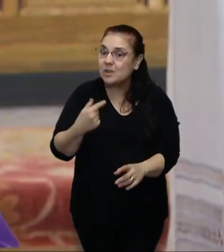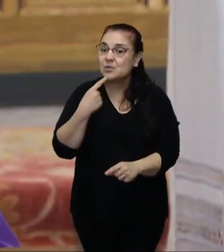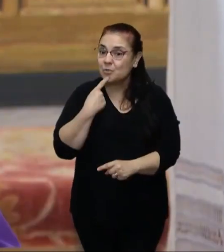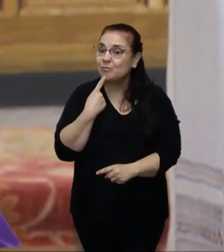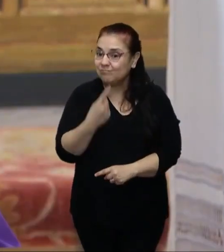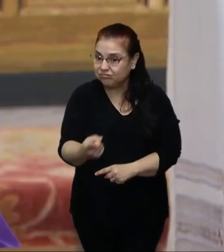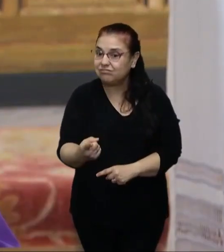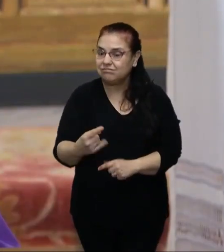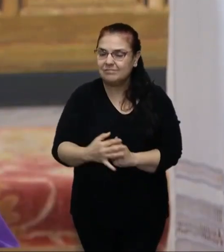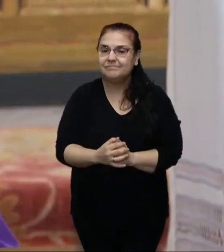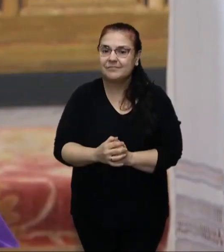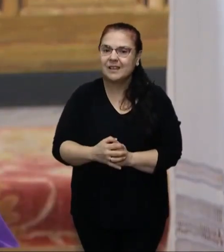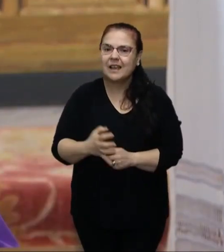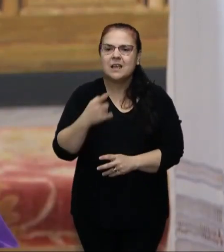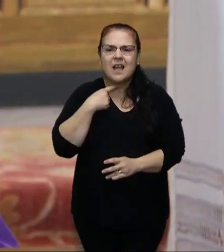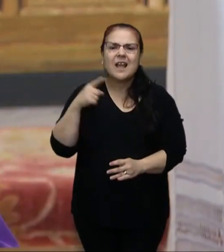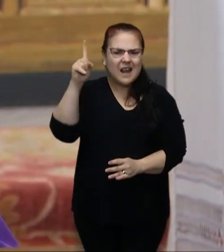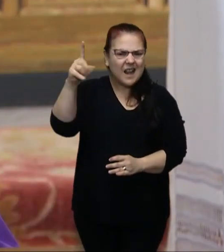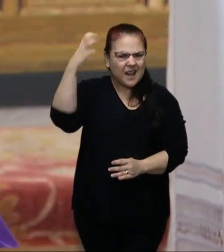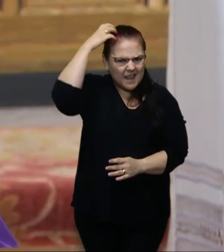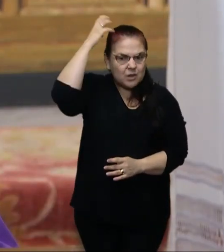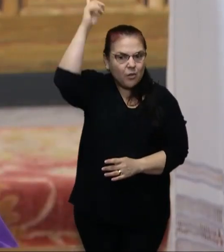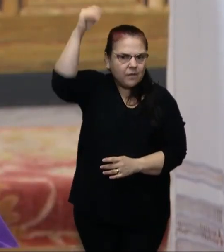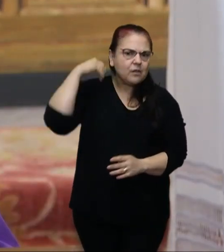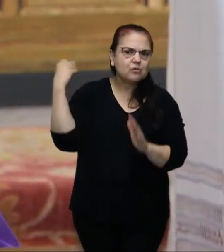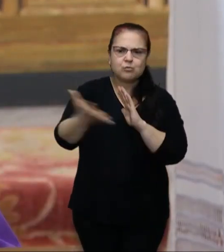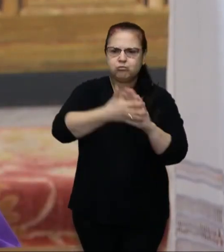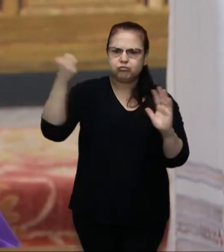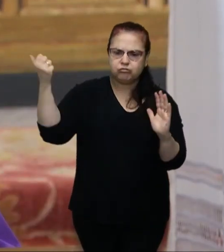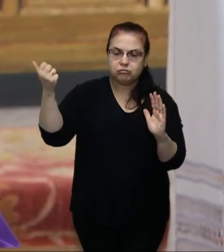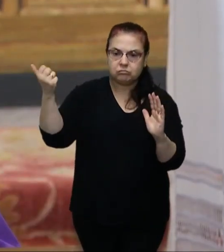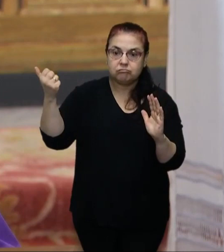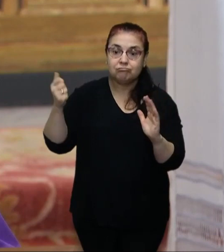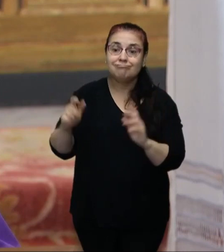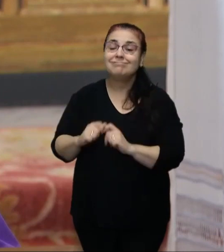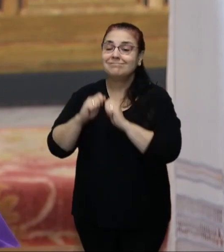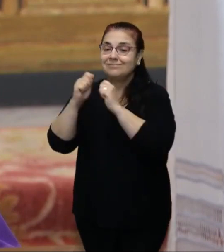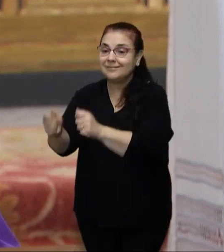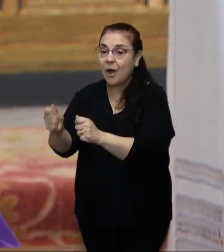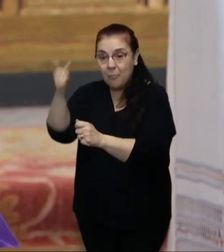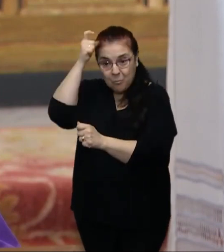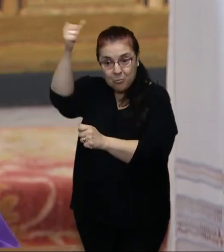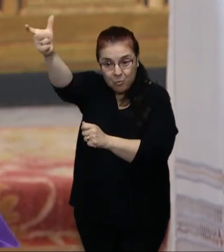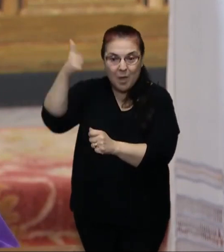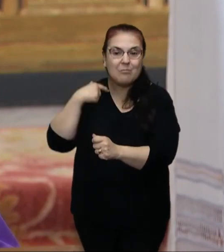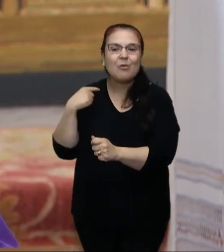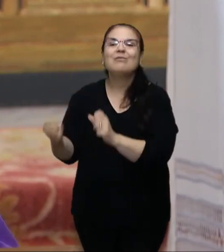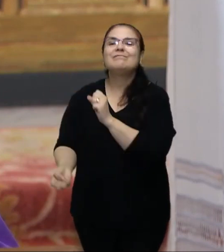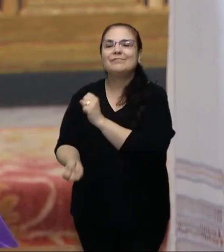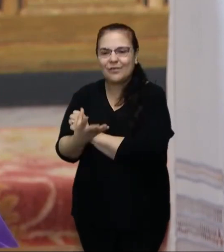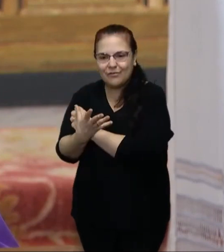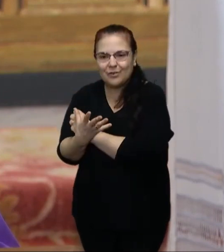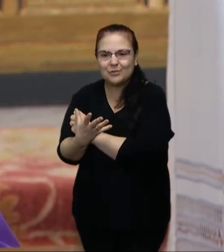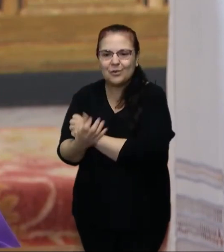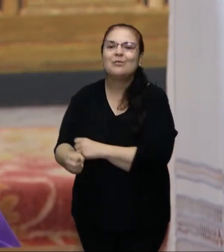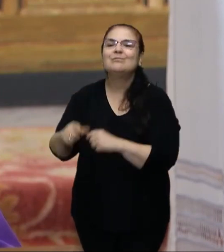digo que se os quitará a vosotros el reino de Dios y se dará a un pueblo que produzca sus frutos.